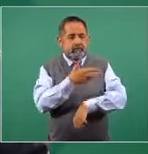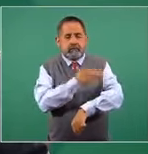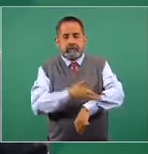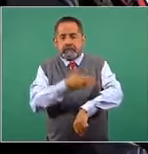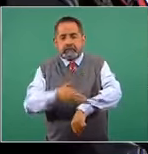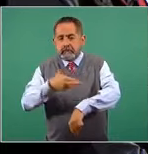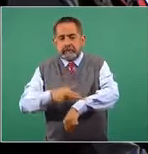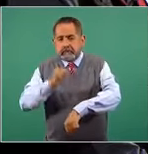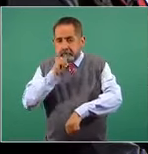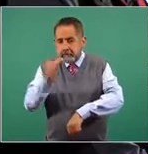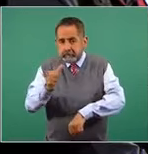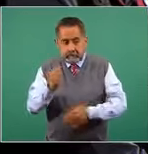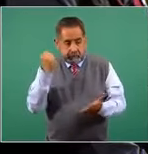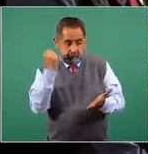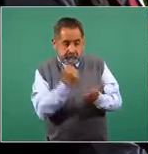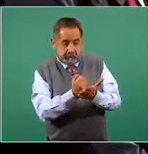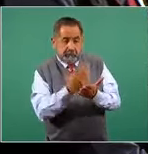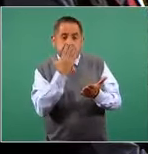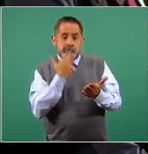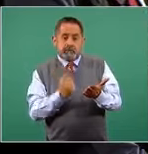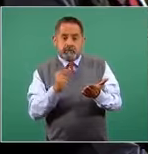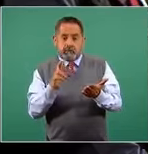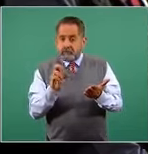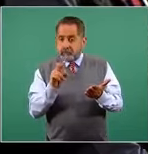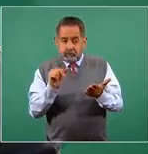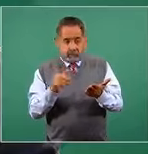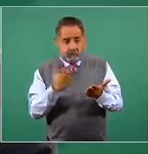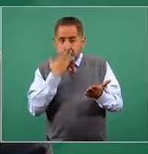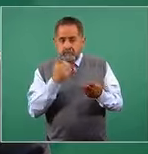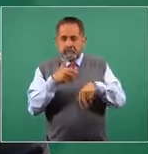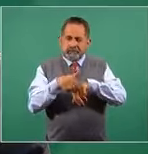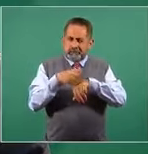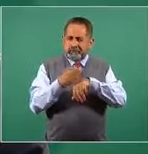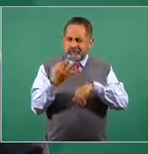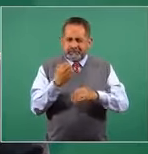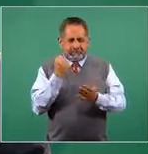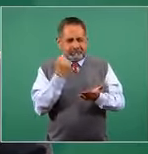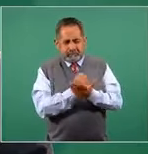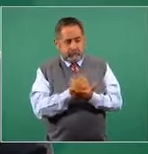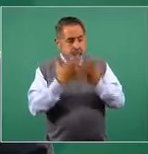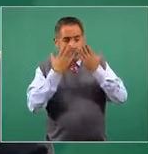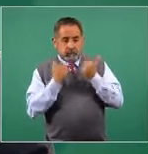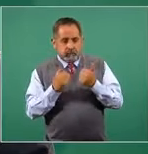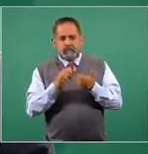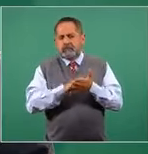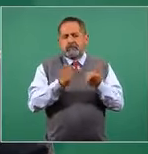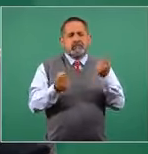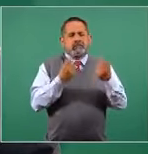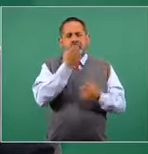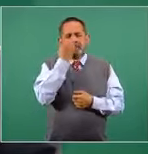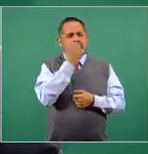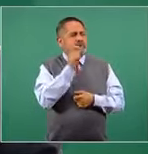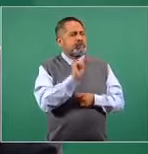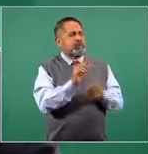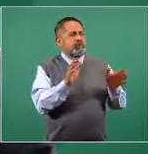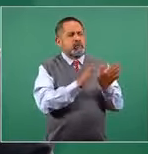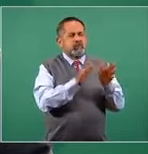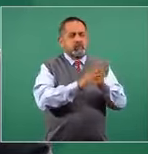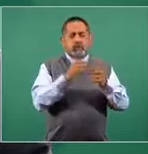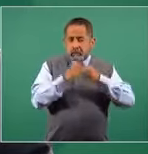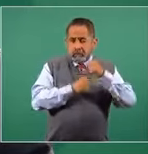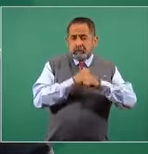trámite correspondiente. Hay algunas pequeñas, casi siempre son pequeñas, escuelas que llevan años